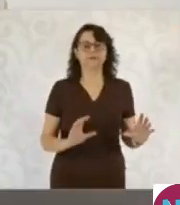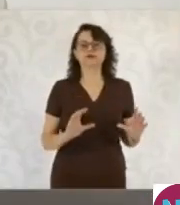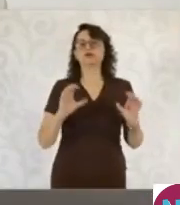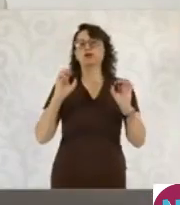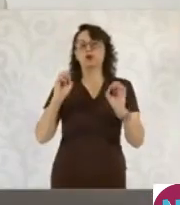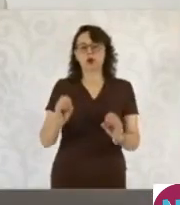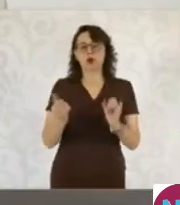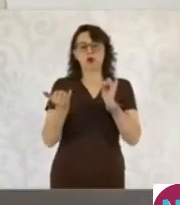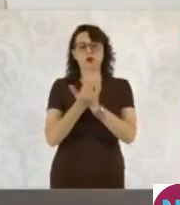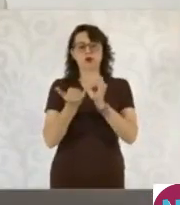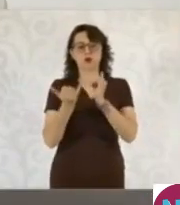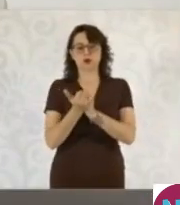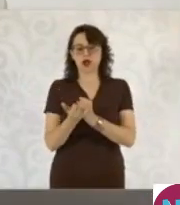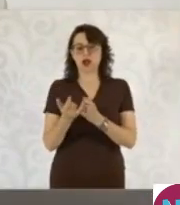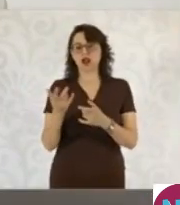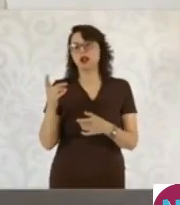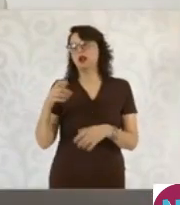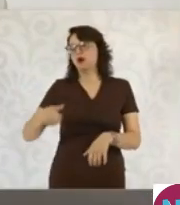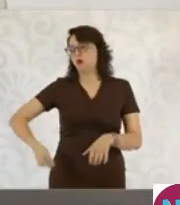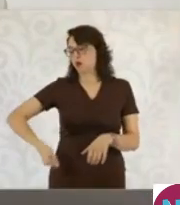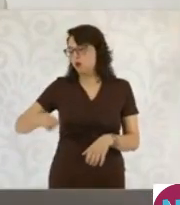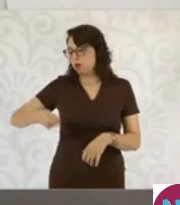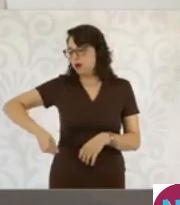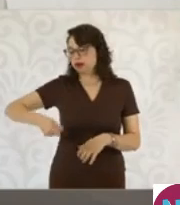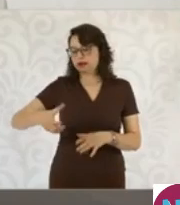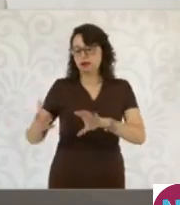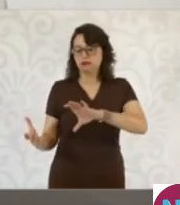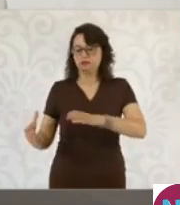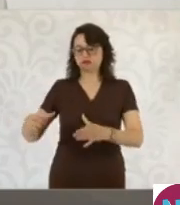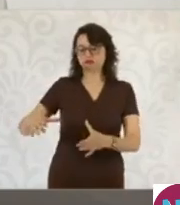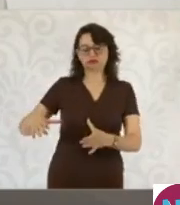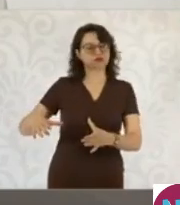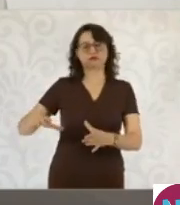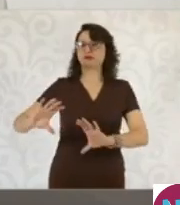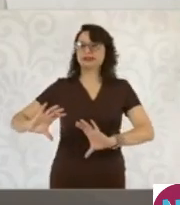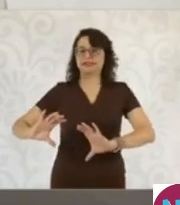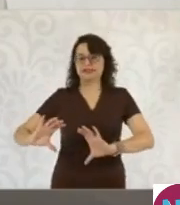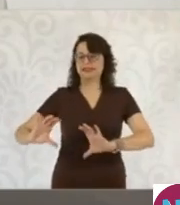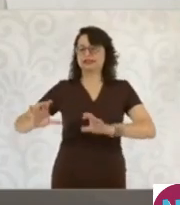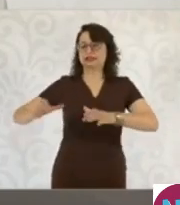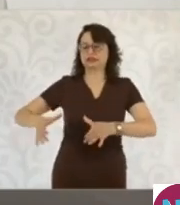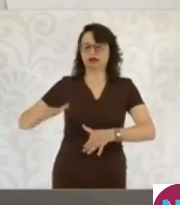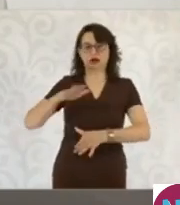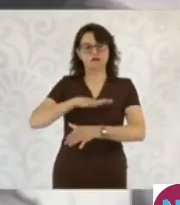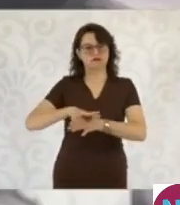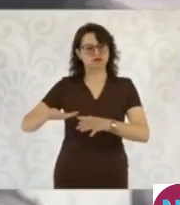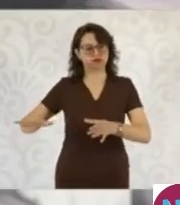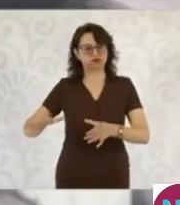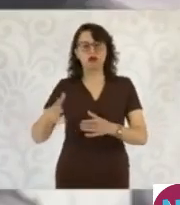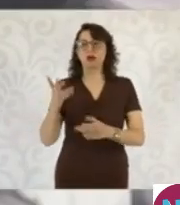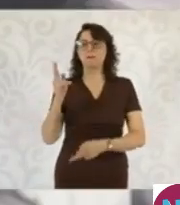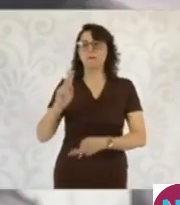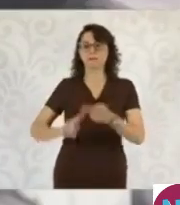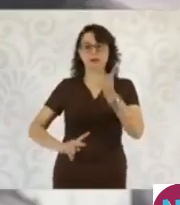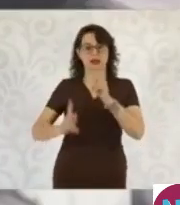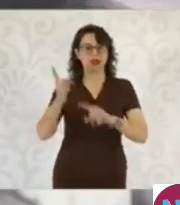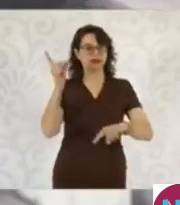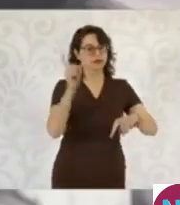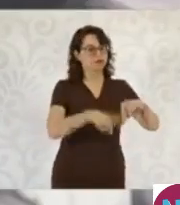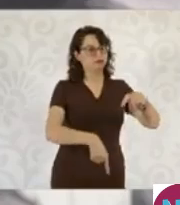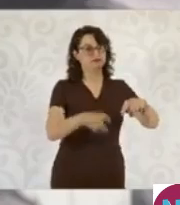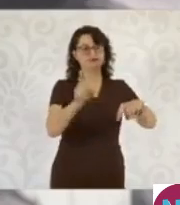se ve en la imagen que tenemos en esta diapositiva, deshiervar